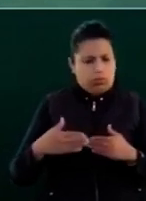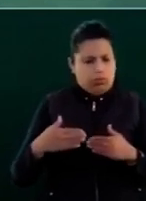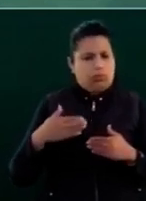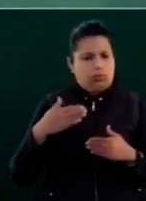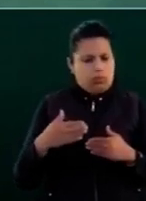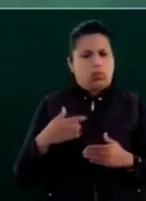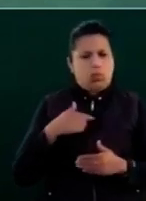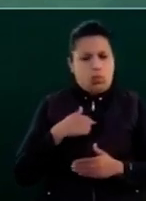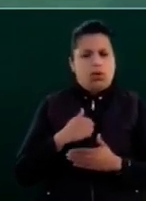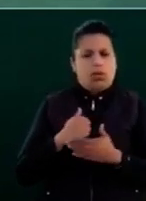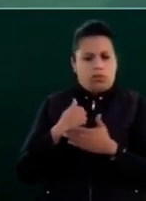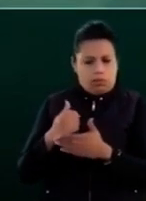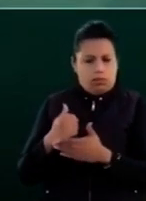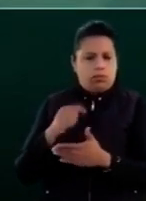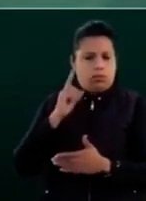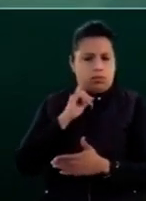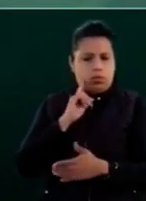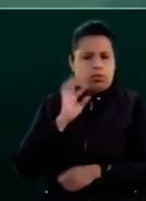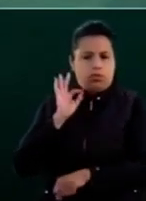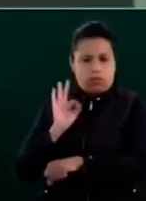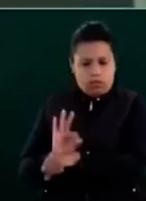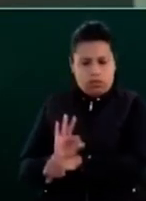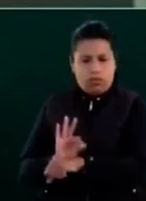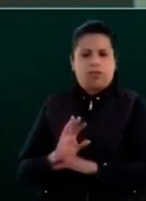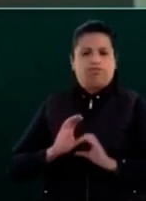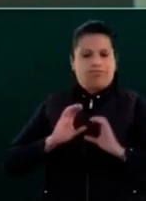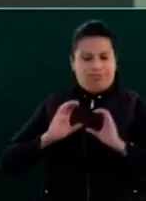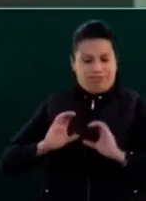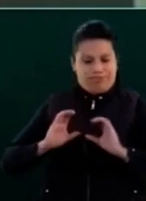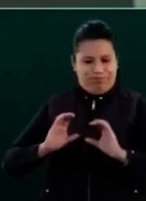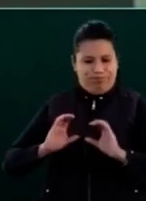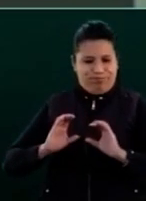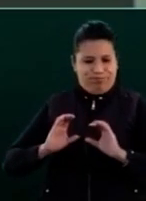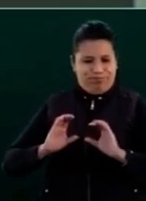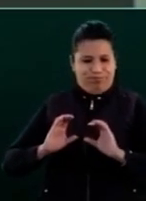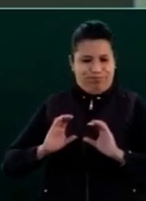apoyando, protegiendo a las mujeres, cuidándolas,